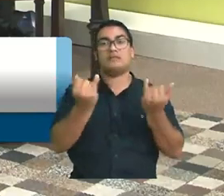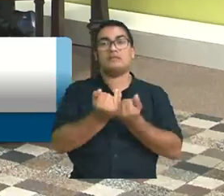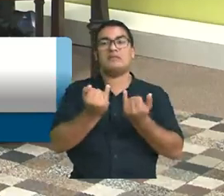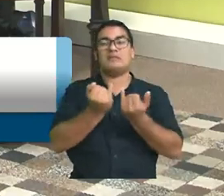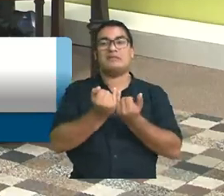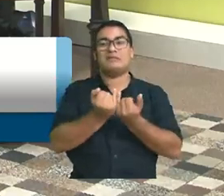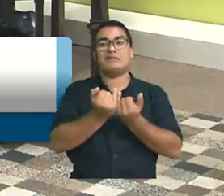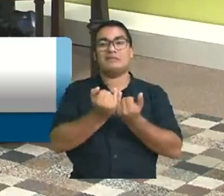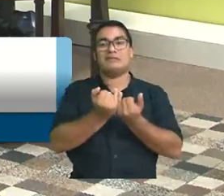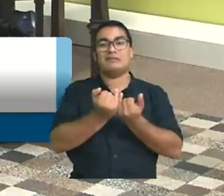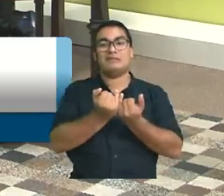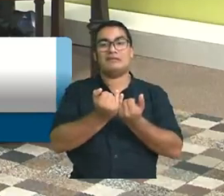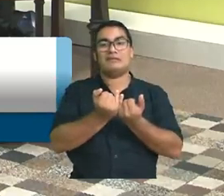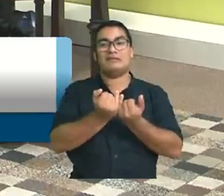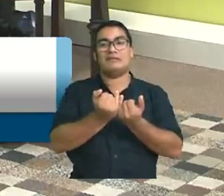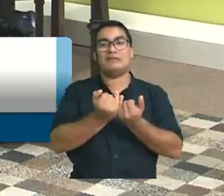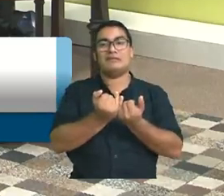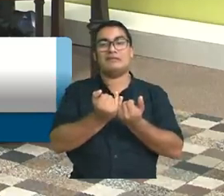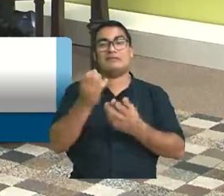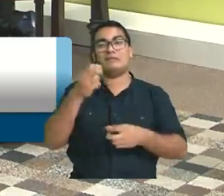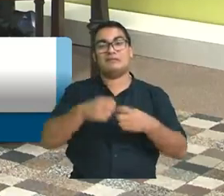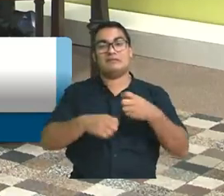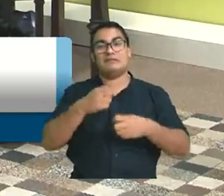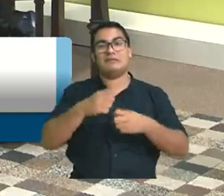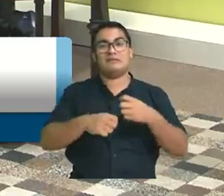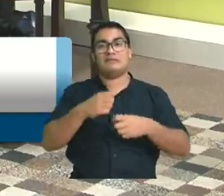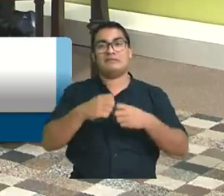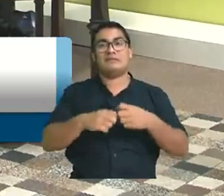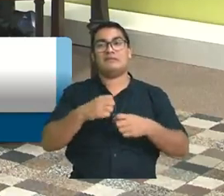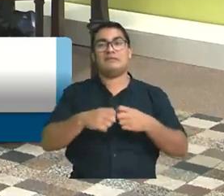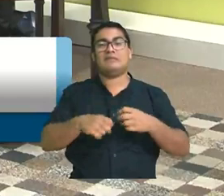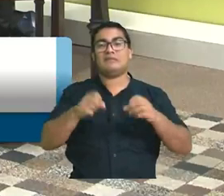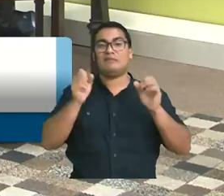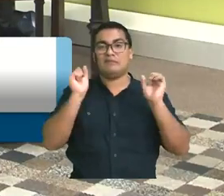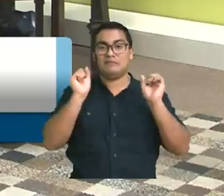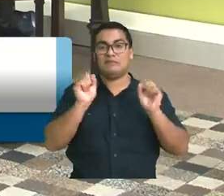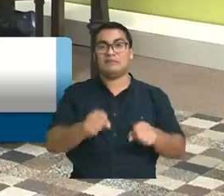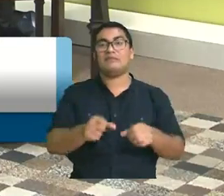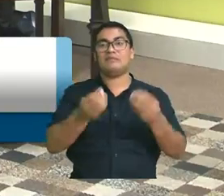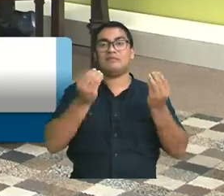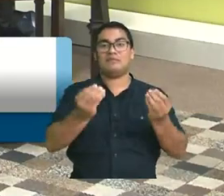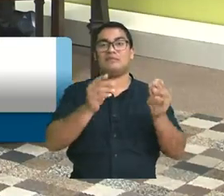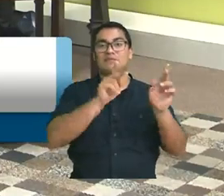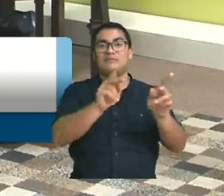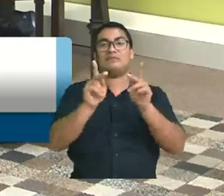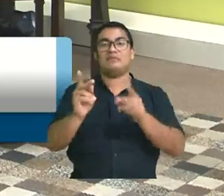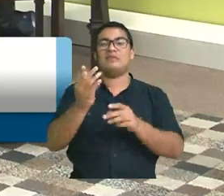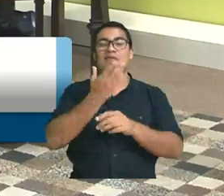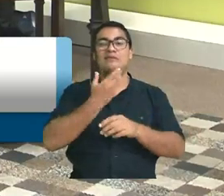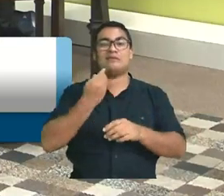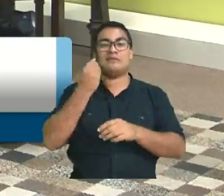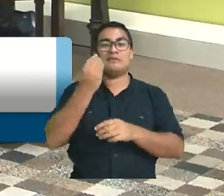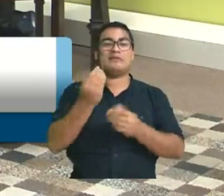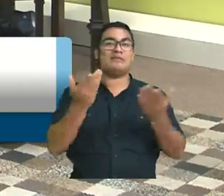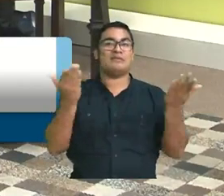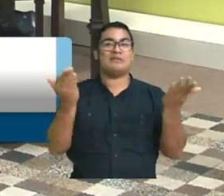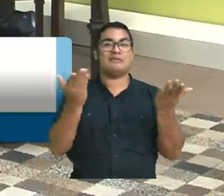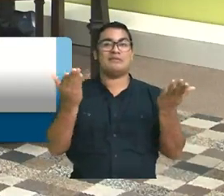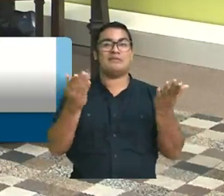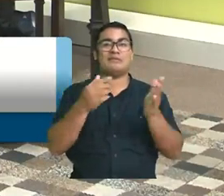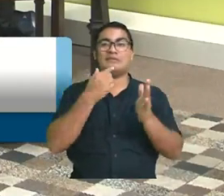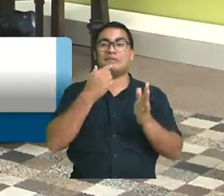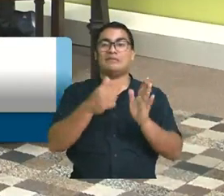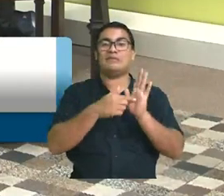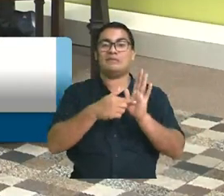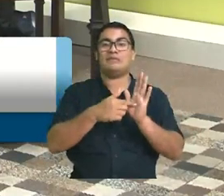que es como un síndrome electrónico, porque está afectando más a la población joven y no, como te menciono,